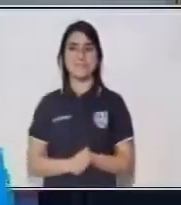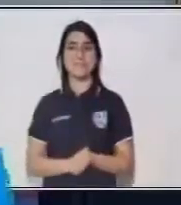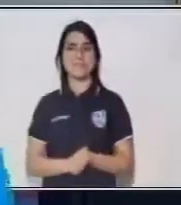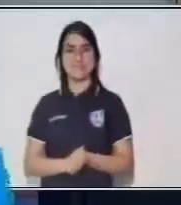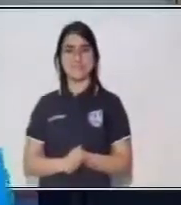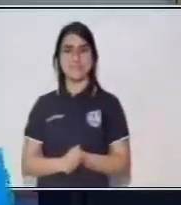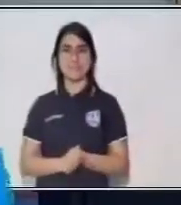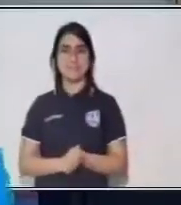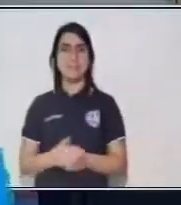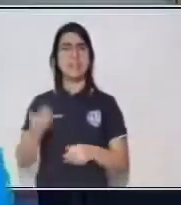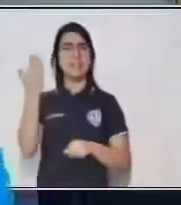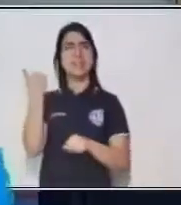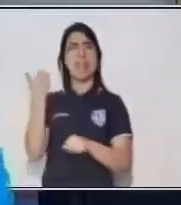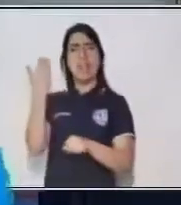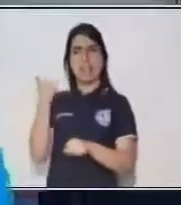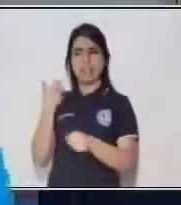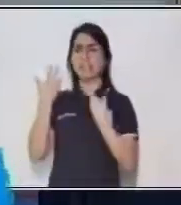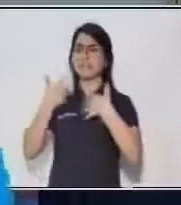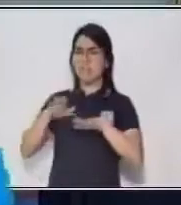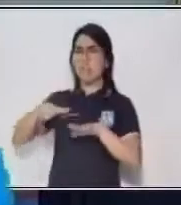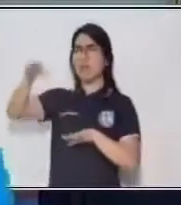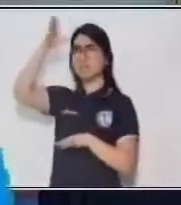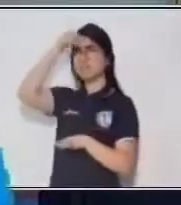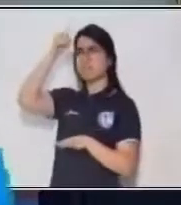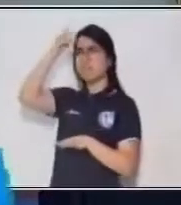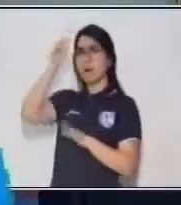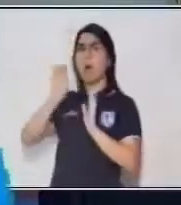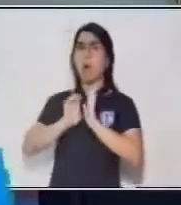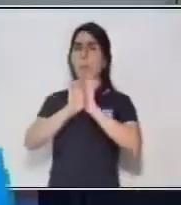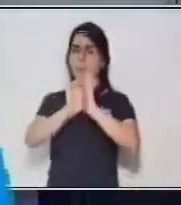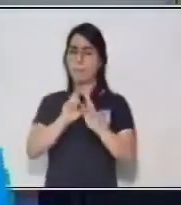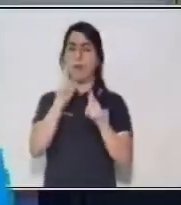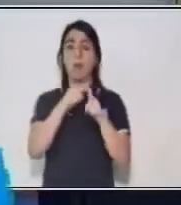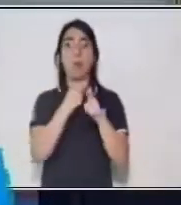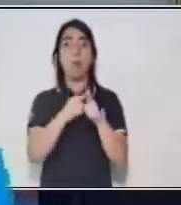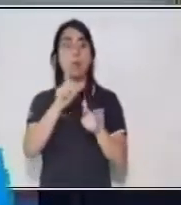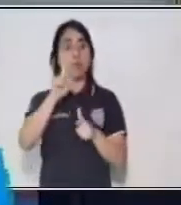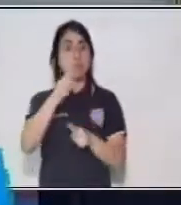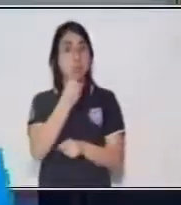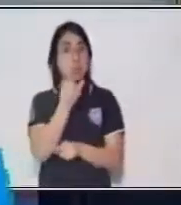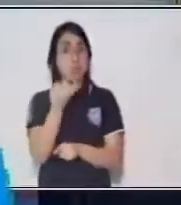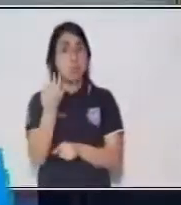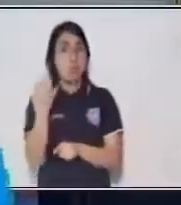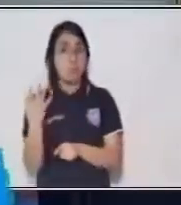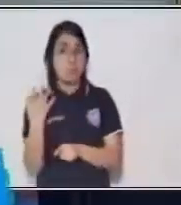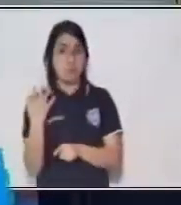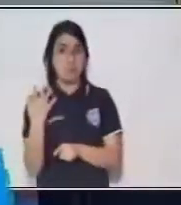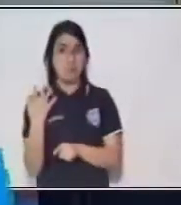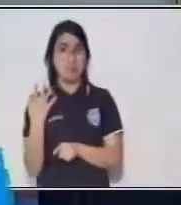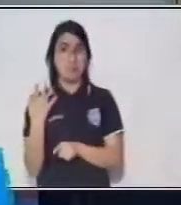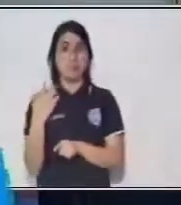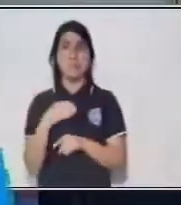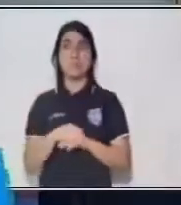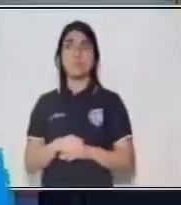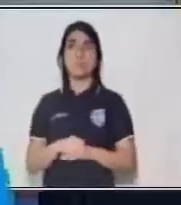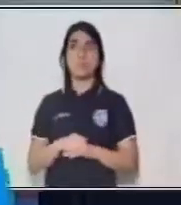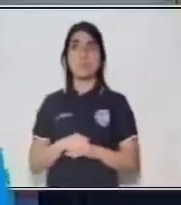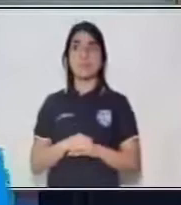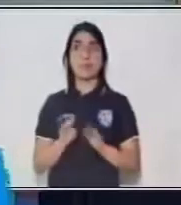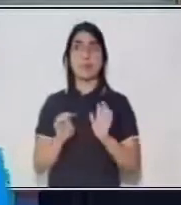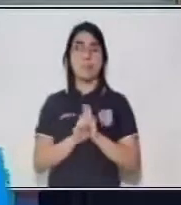Anteriormente habíamos visto que cuando un número está posicionado sobre